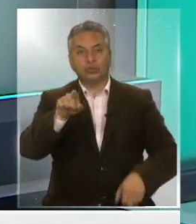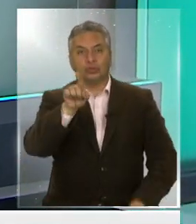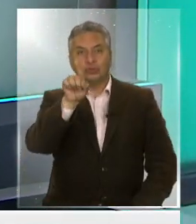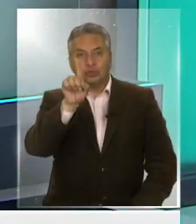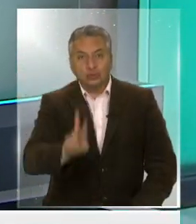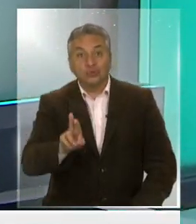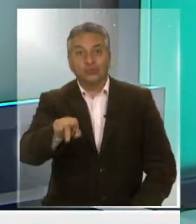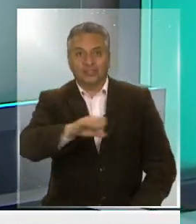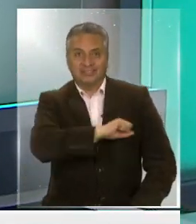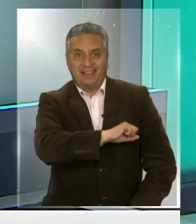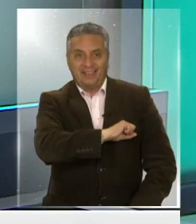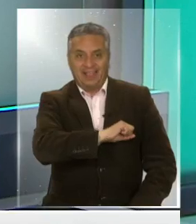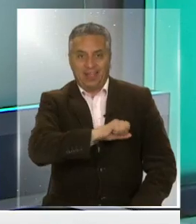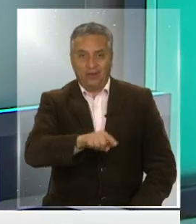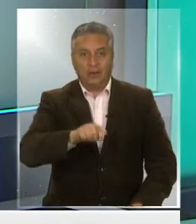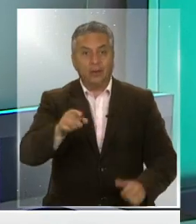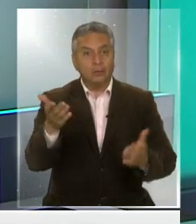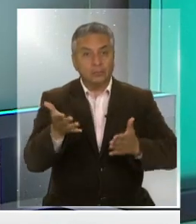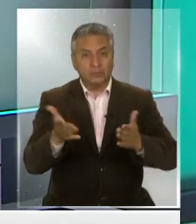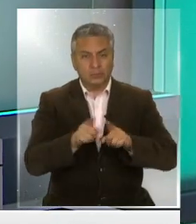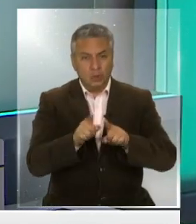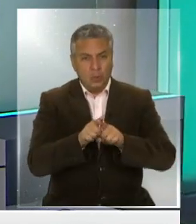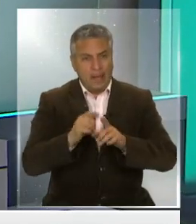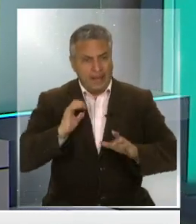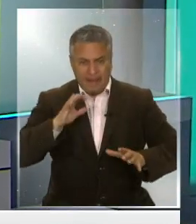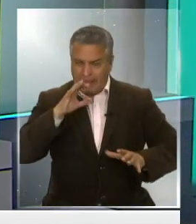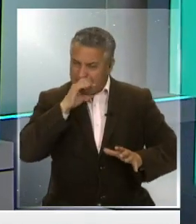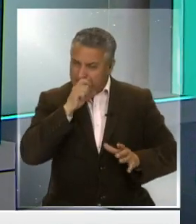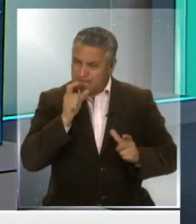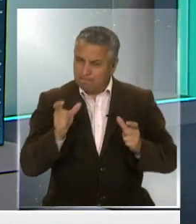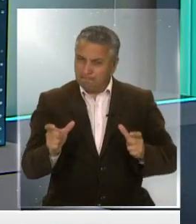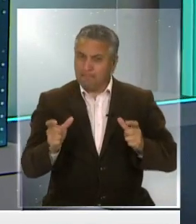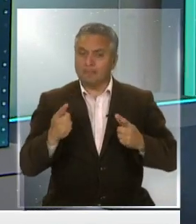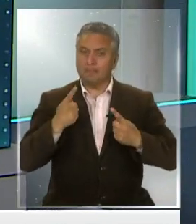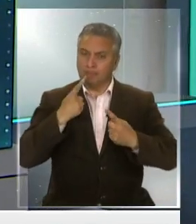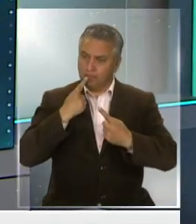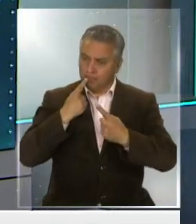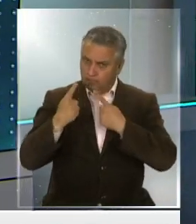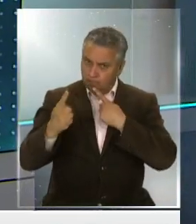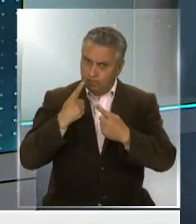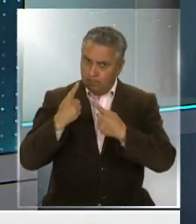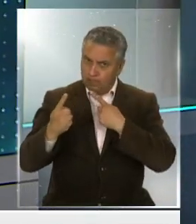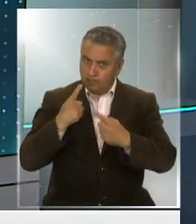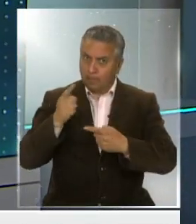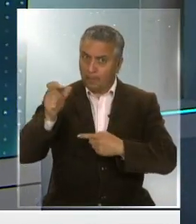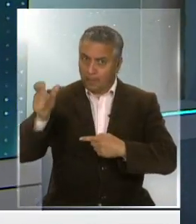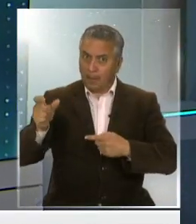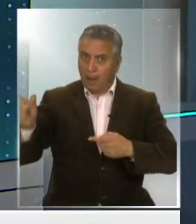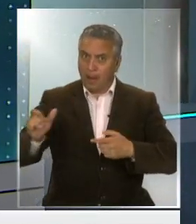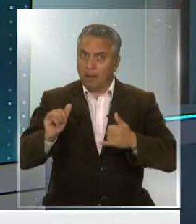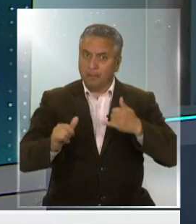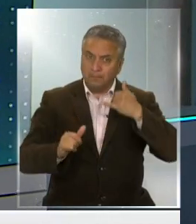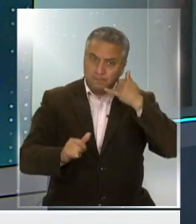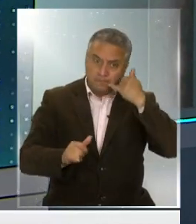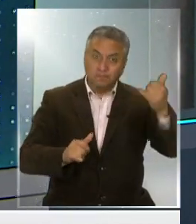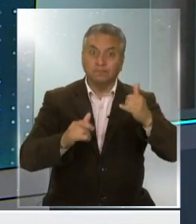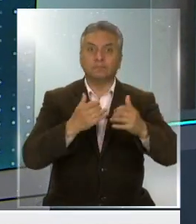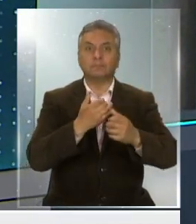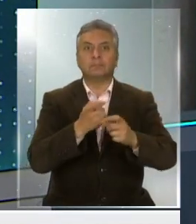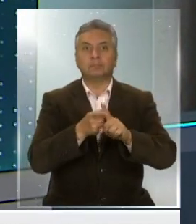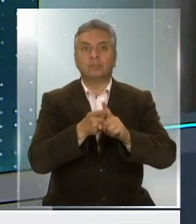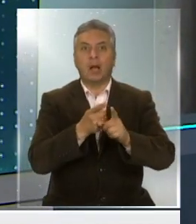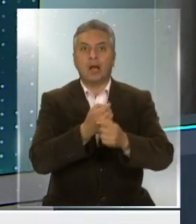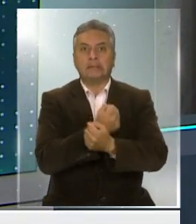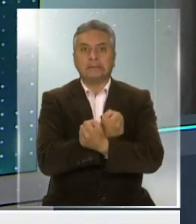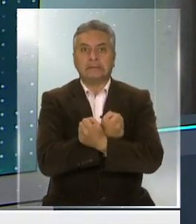Para poder mantener la situación bajo control, lo que hizo fue que conversó tranquilamente con su agresor hasta que pudo pedir ayuda en un recinto militar. Todo quedó